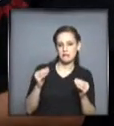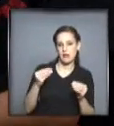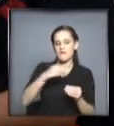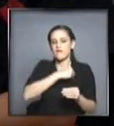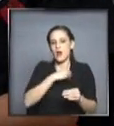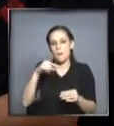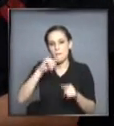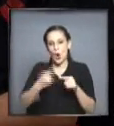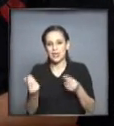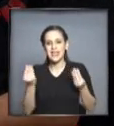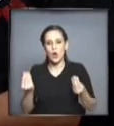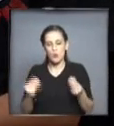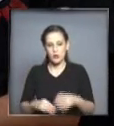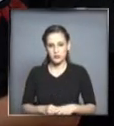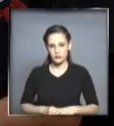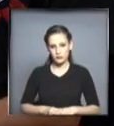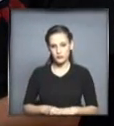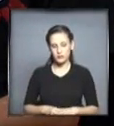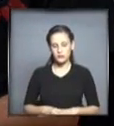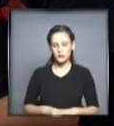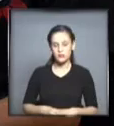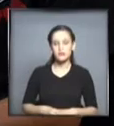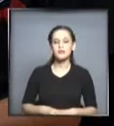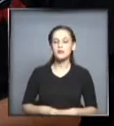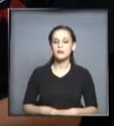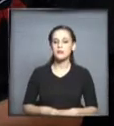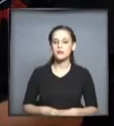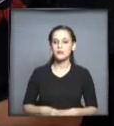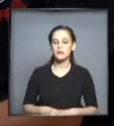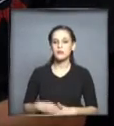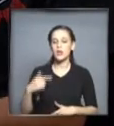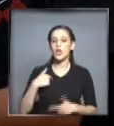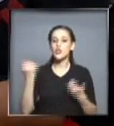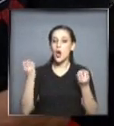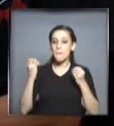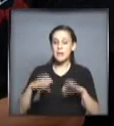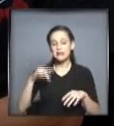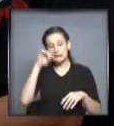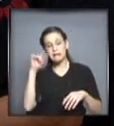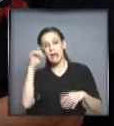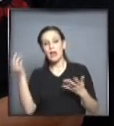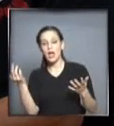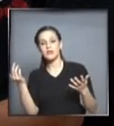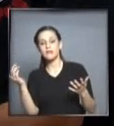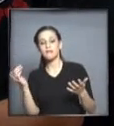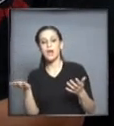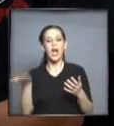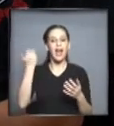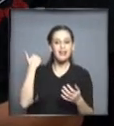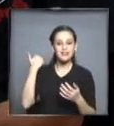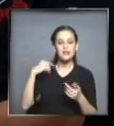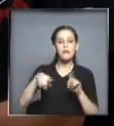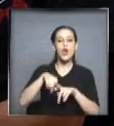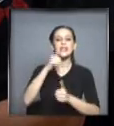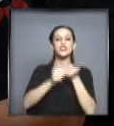te digamos, personalmente... ¿Cuál fue tu experiencia? Sí, personalmente, me empecé a interesar un poco, a través de la materia